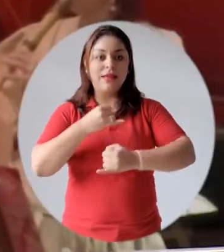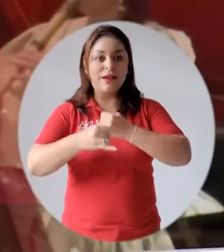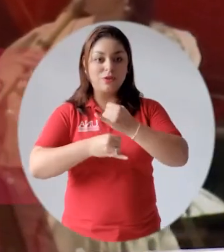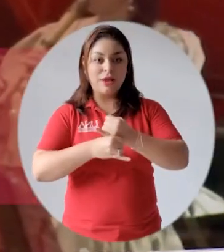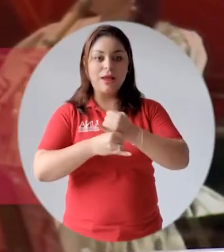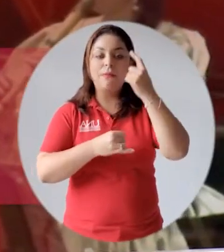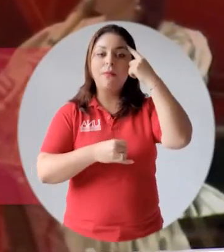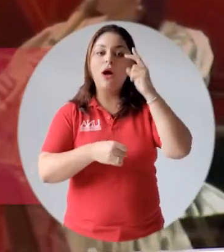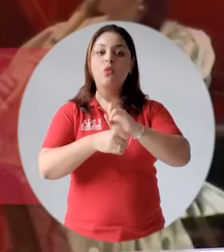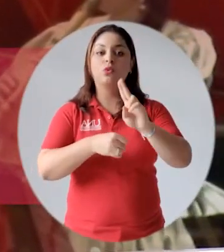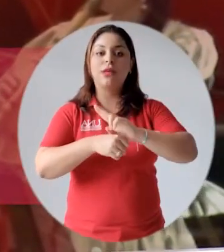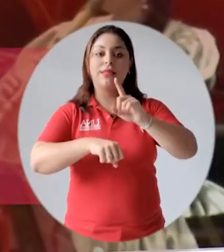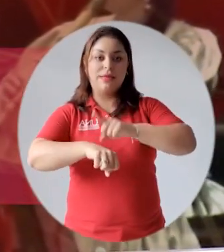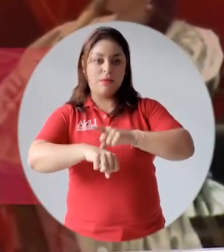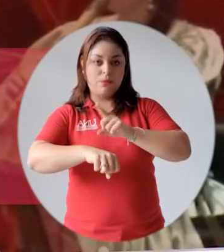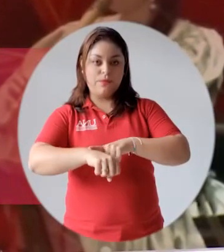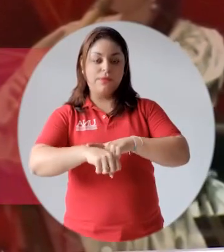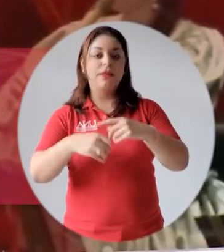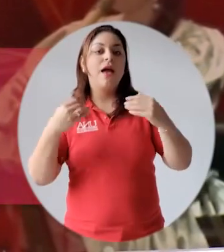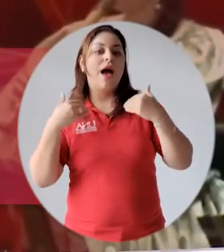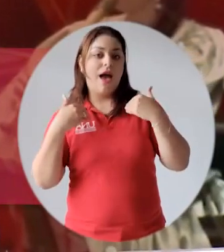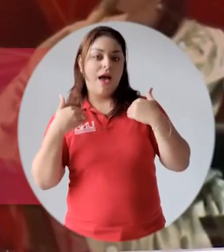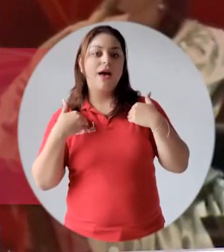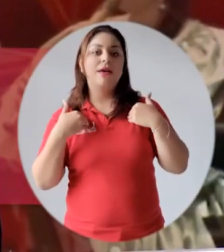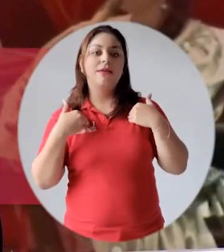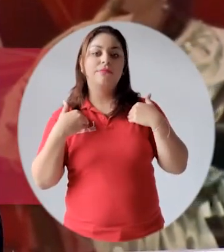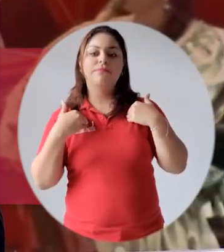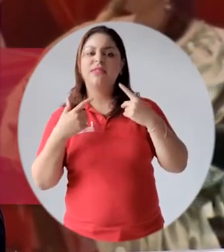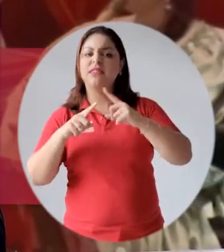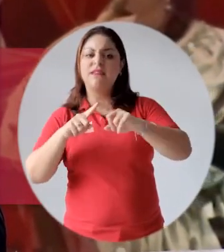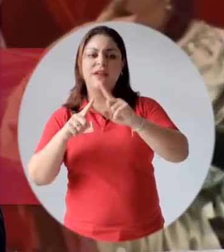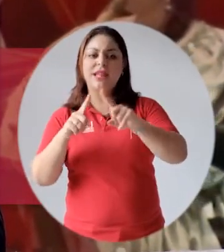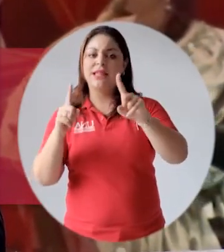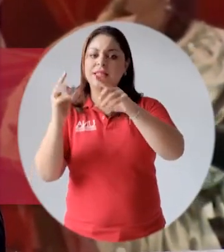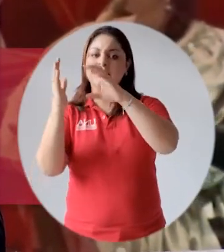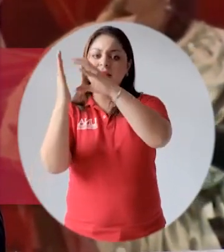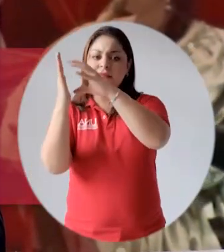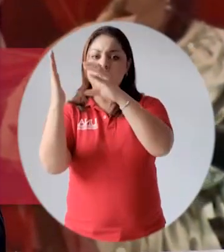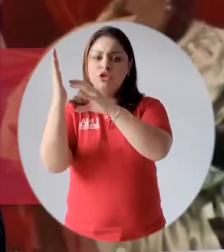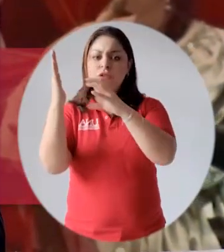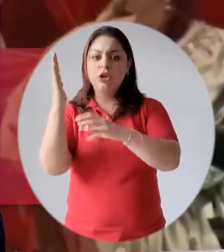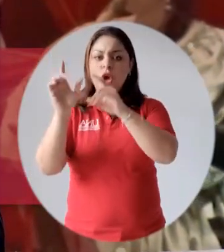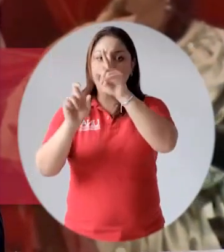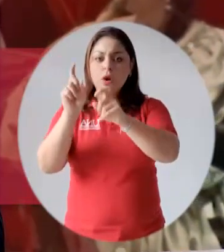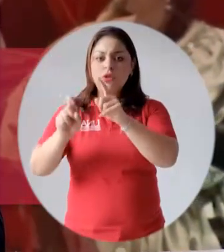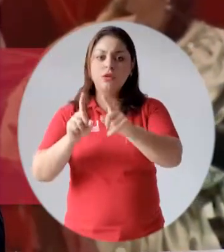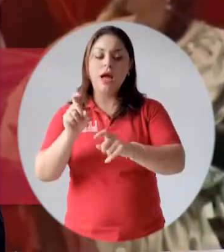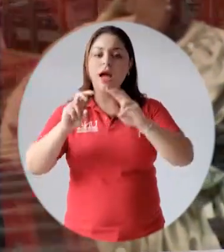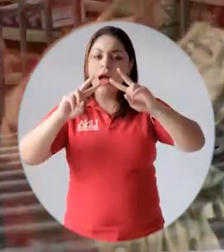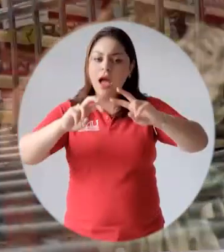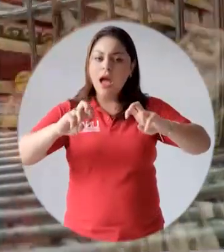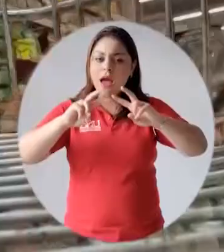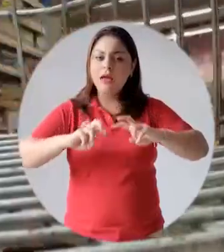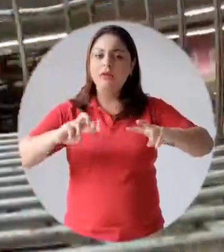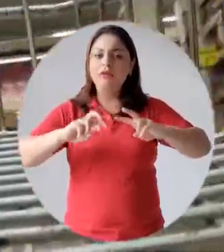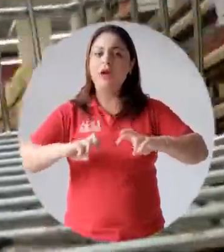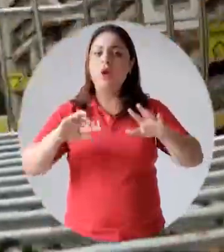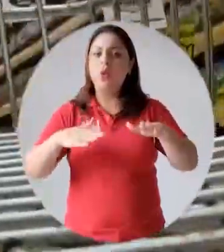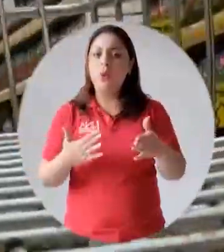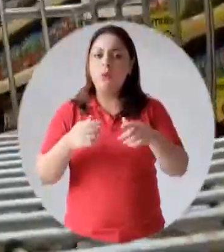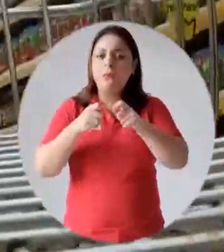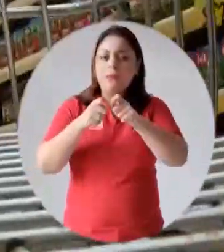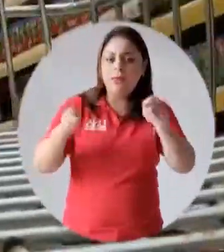clasificación internacional para medir el uso del tiempo. Entonces vamos a tener un set corto o secciones en el cuestionario para analizar todo